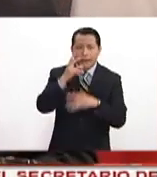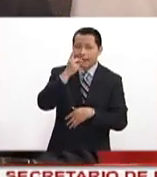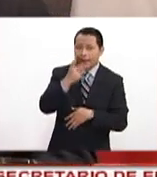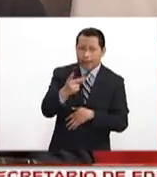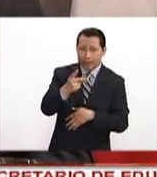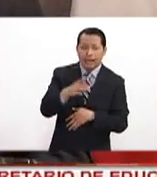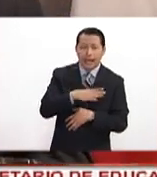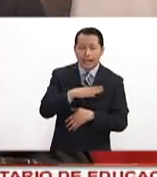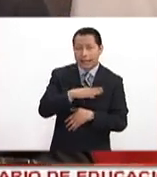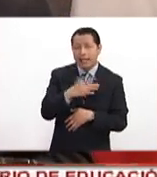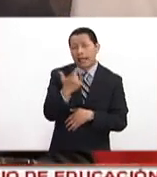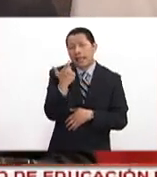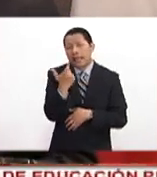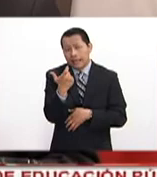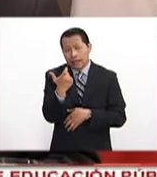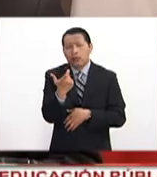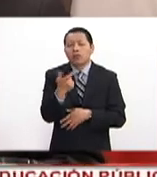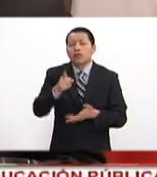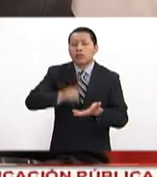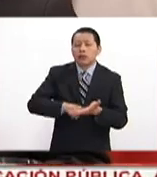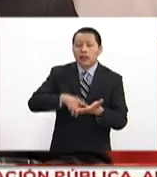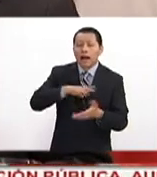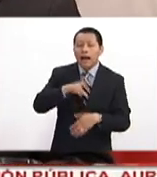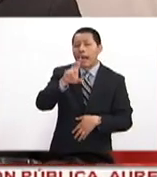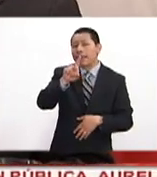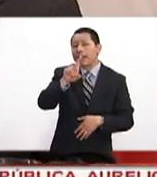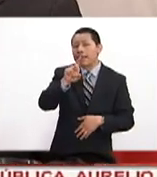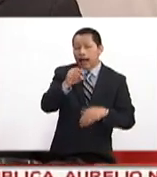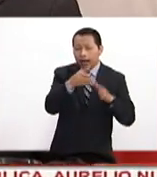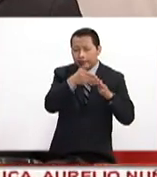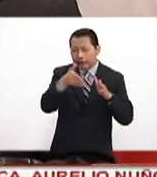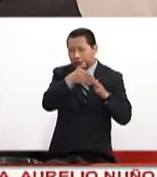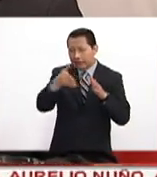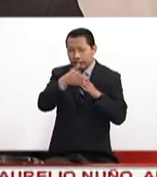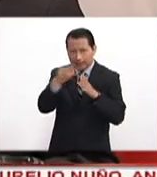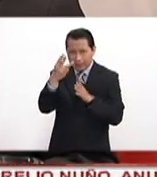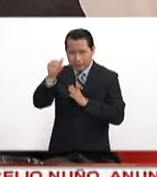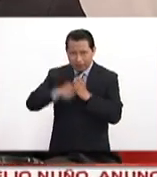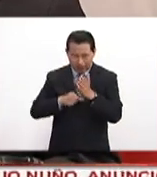la economía acumula ya 30 trimestres de crecimiento